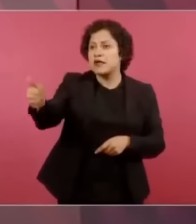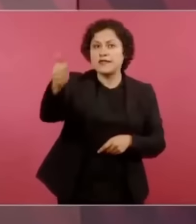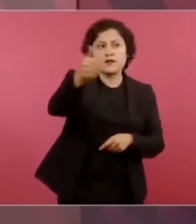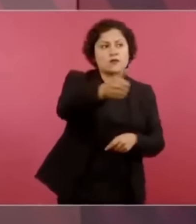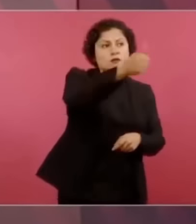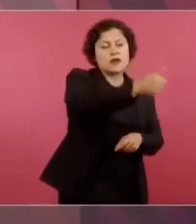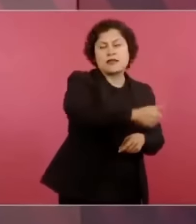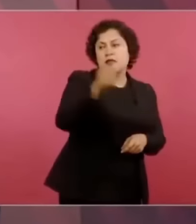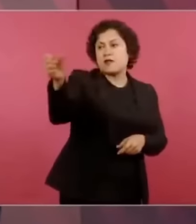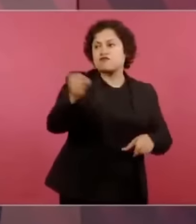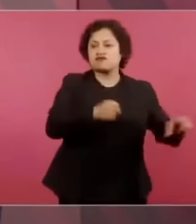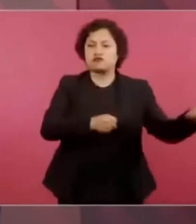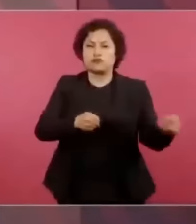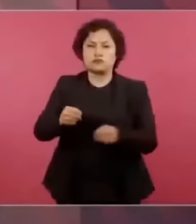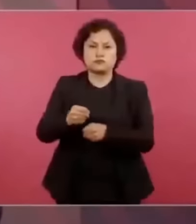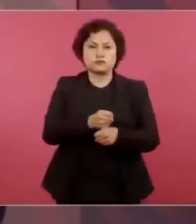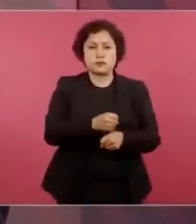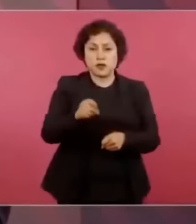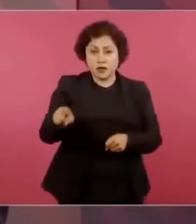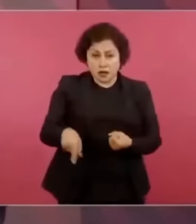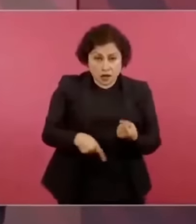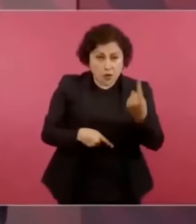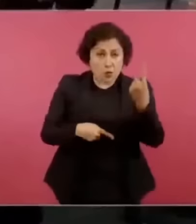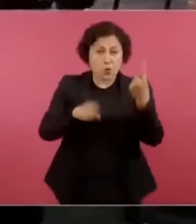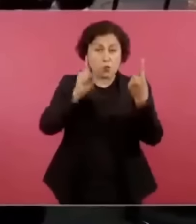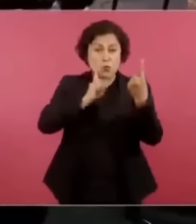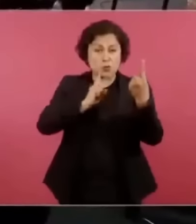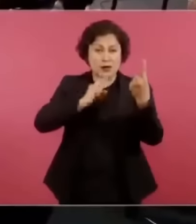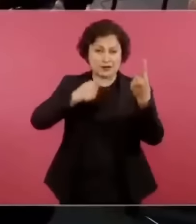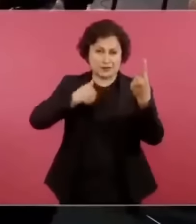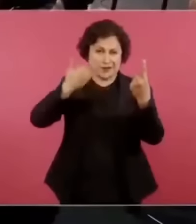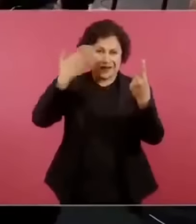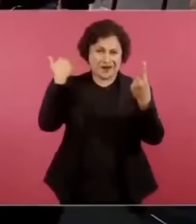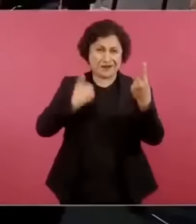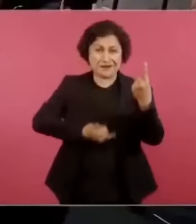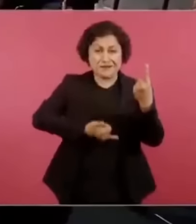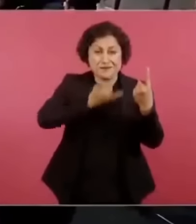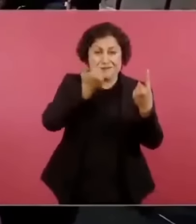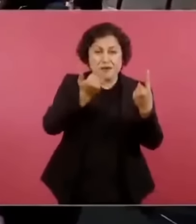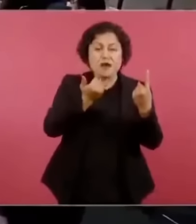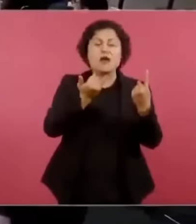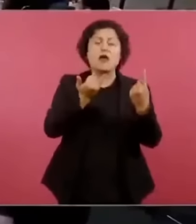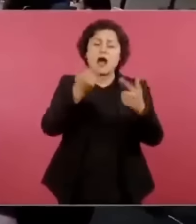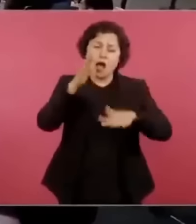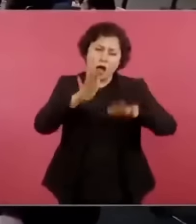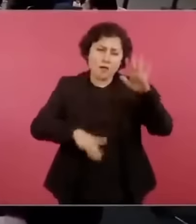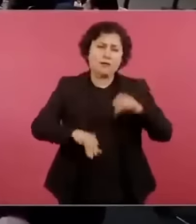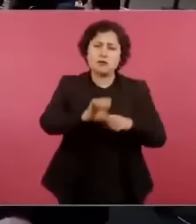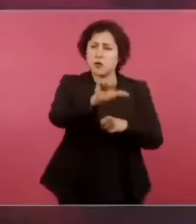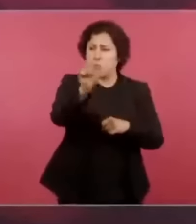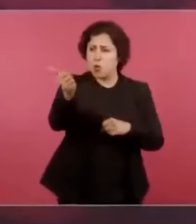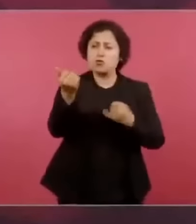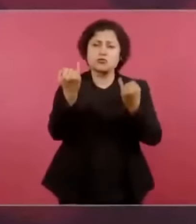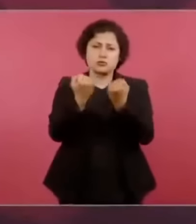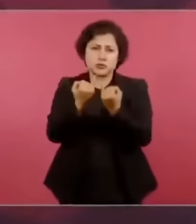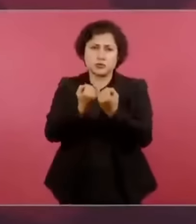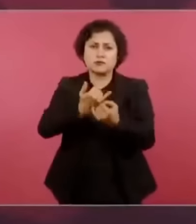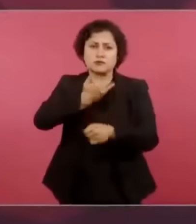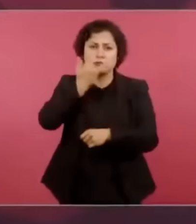ella, me equivoqué también con otros, o sea, es que la perfección… ¿Y cómo va a corregir el